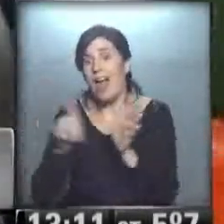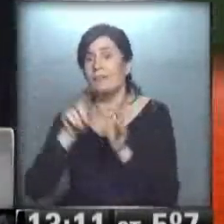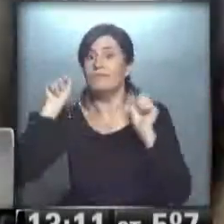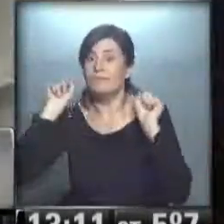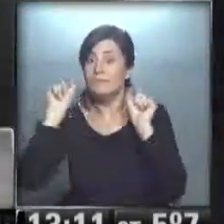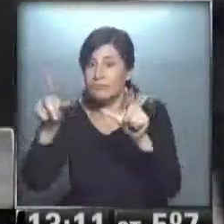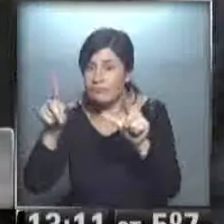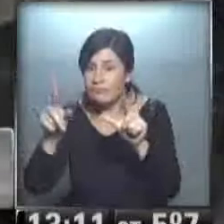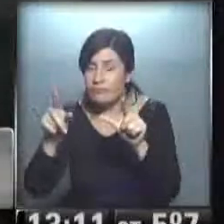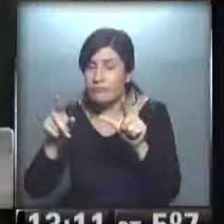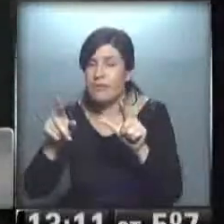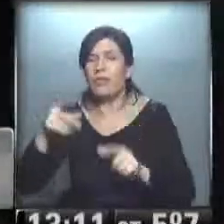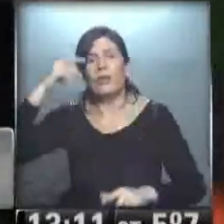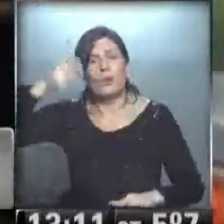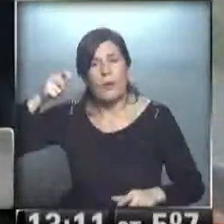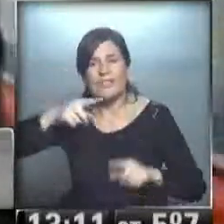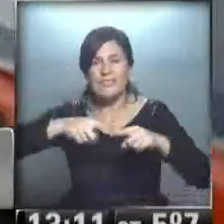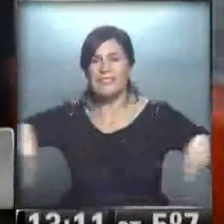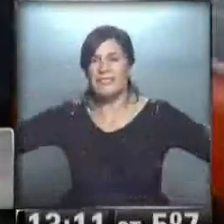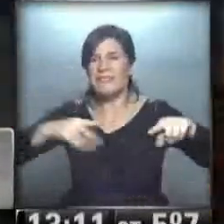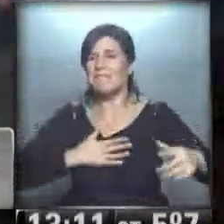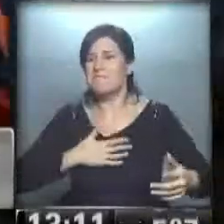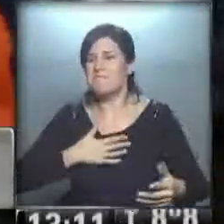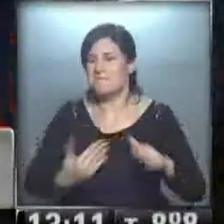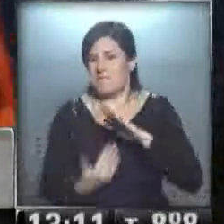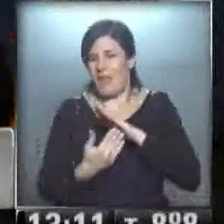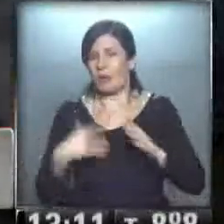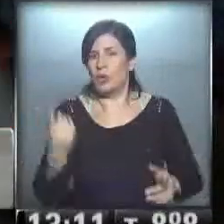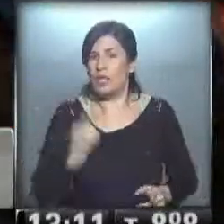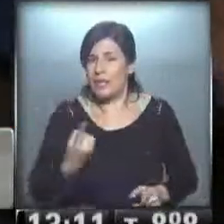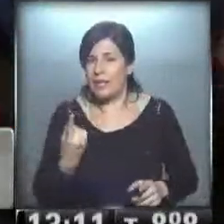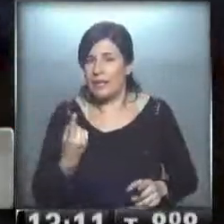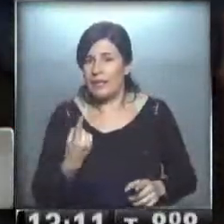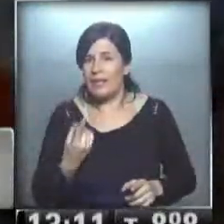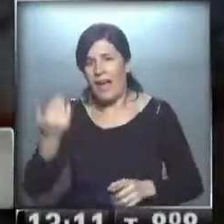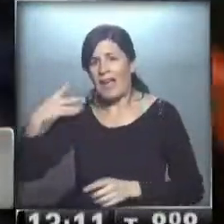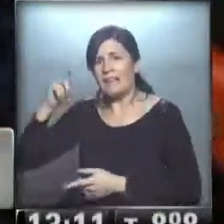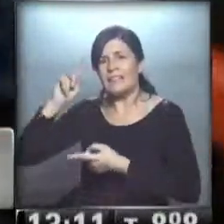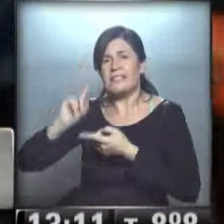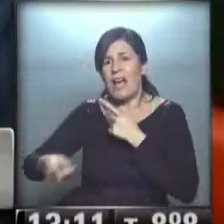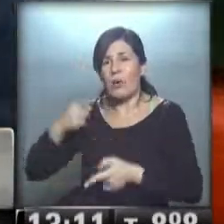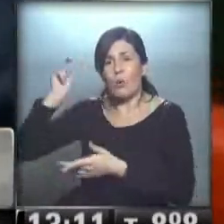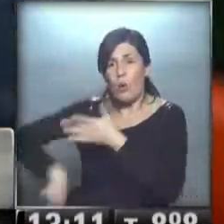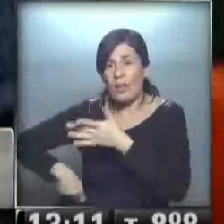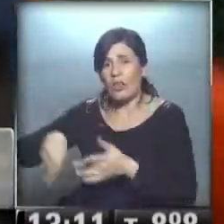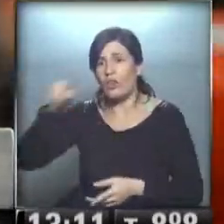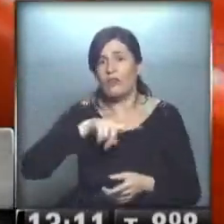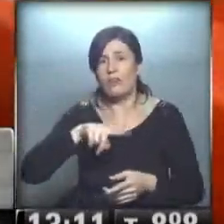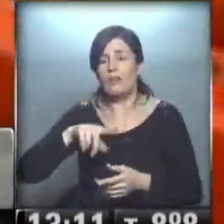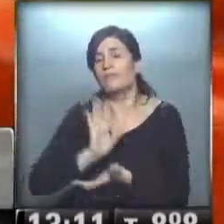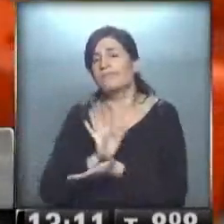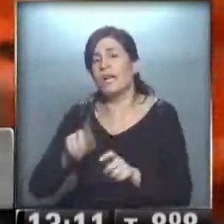misma jurisdicción, incumple un contrato, que es el prospecto que constituye ley para las